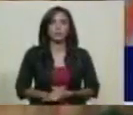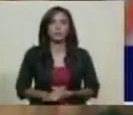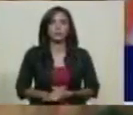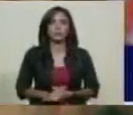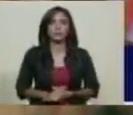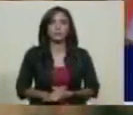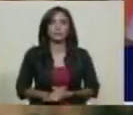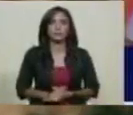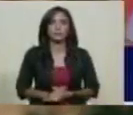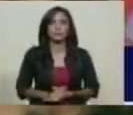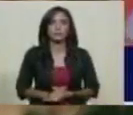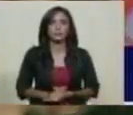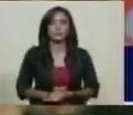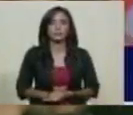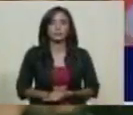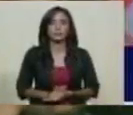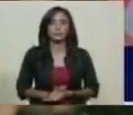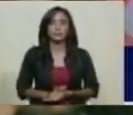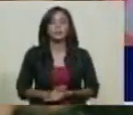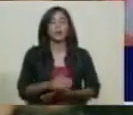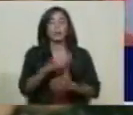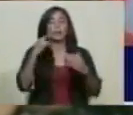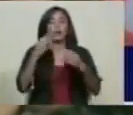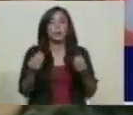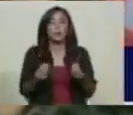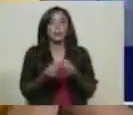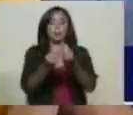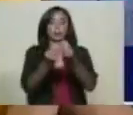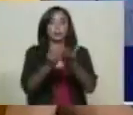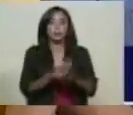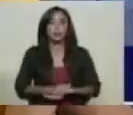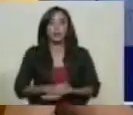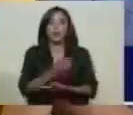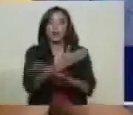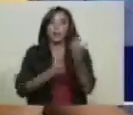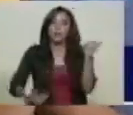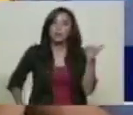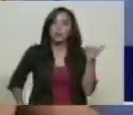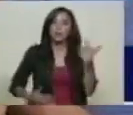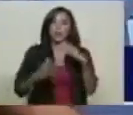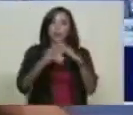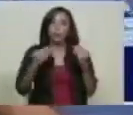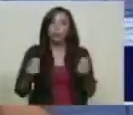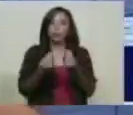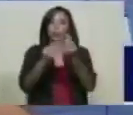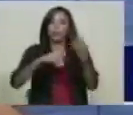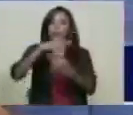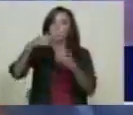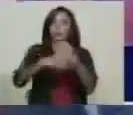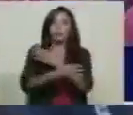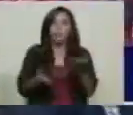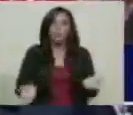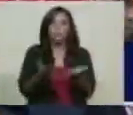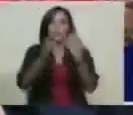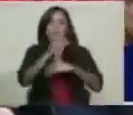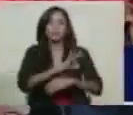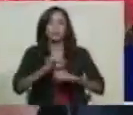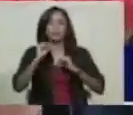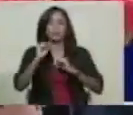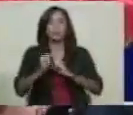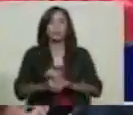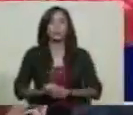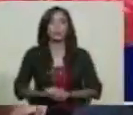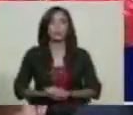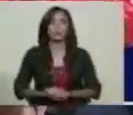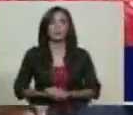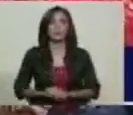para hacer la revolución y para acompañar al presidente Nicolás Maduro, al gobierno revolucionario, a construir nuestro socialismo. Con